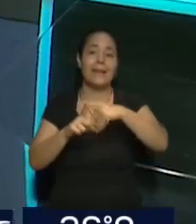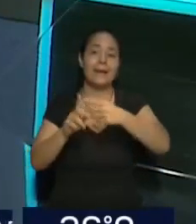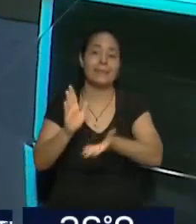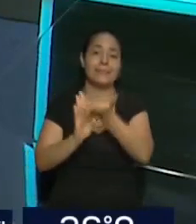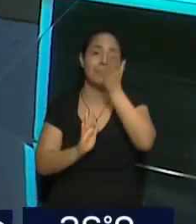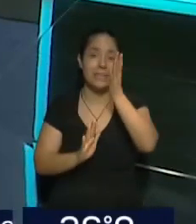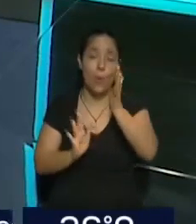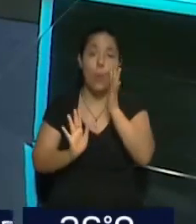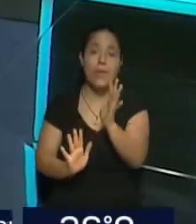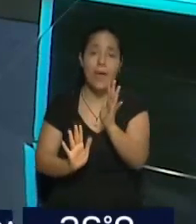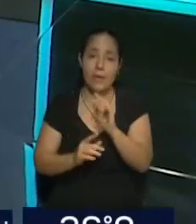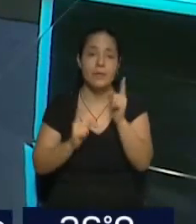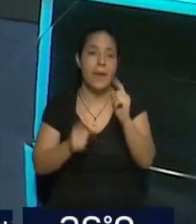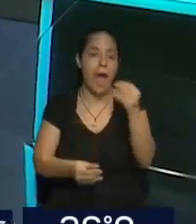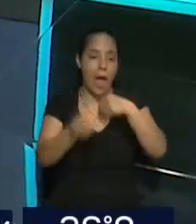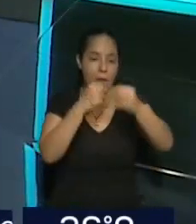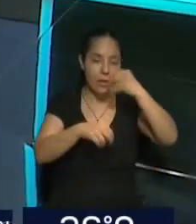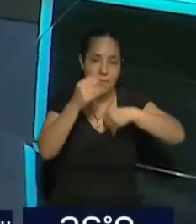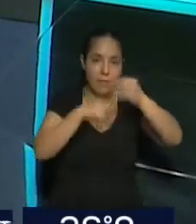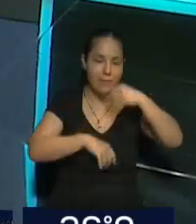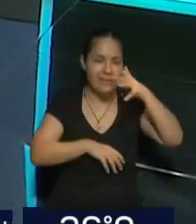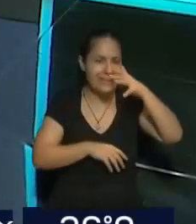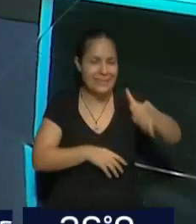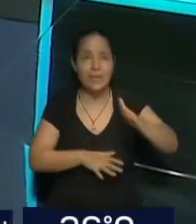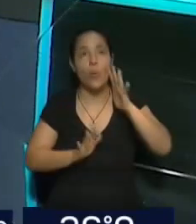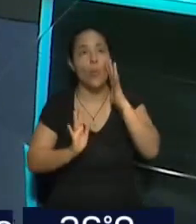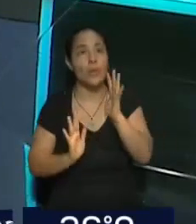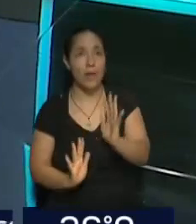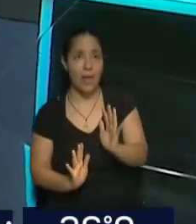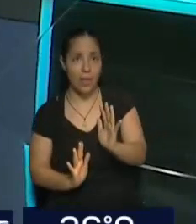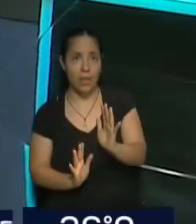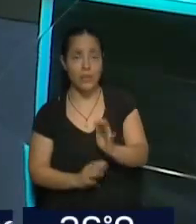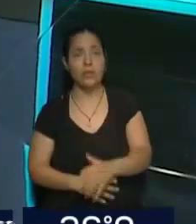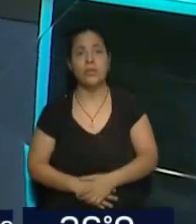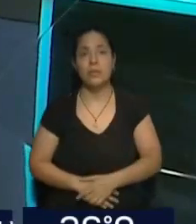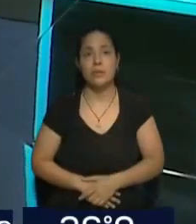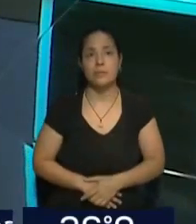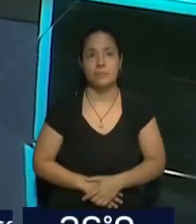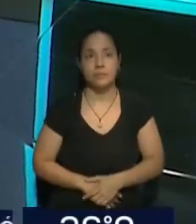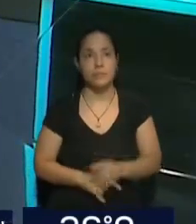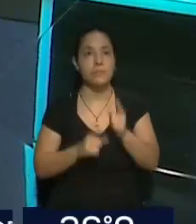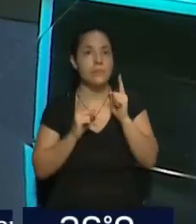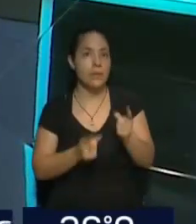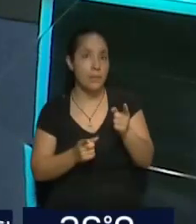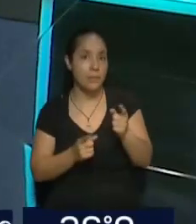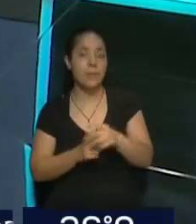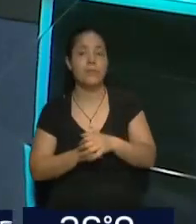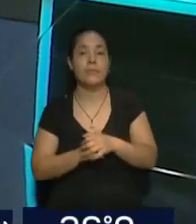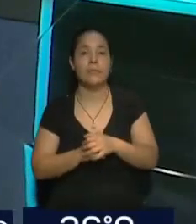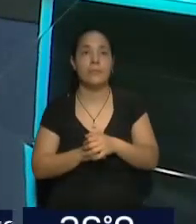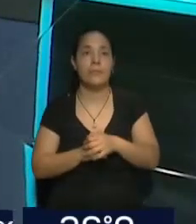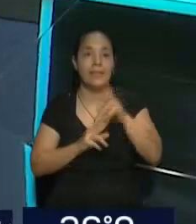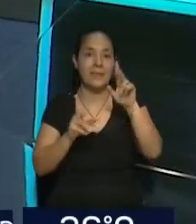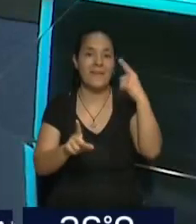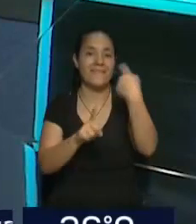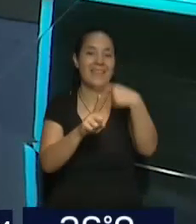temperaturas, la ingesta de alimento excesiva y también tener mucho cuidado a la hora de los